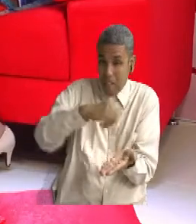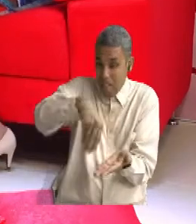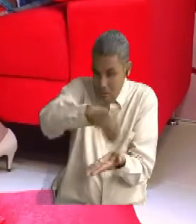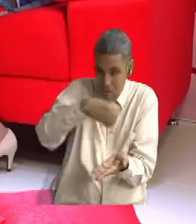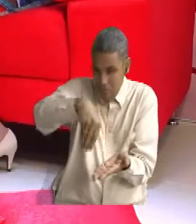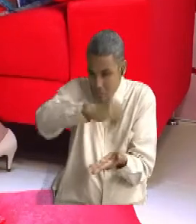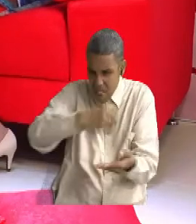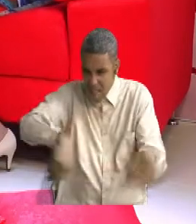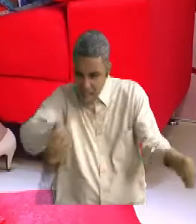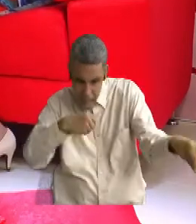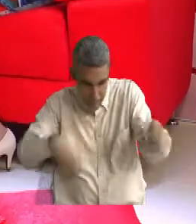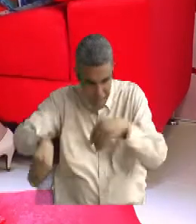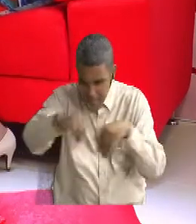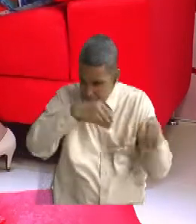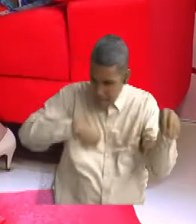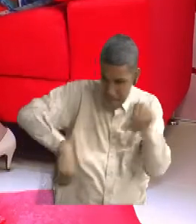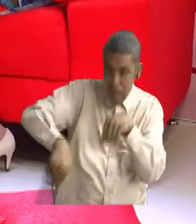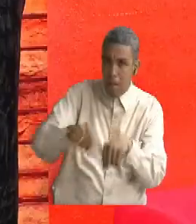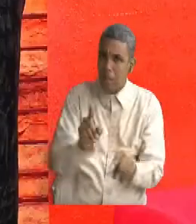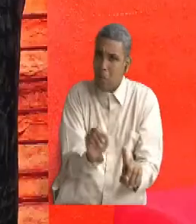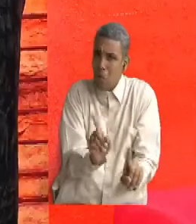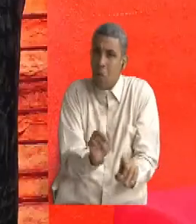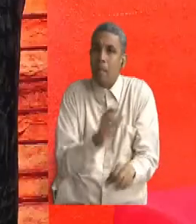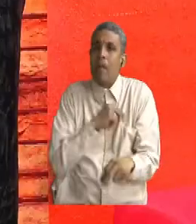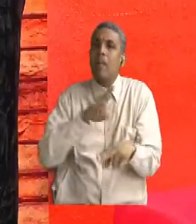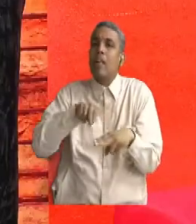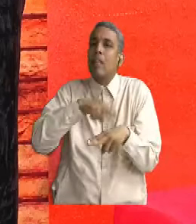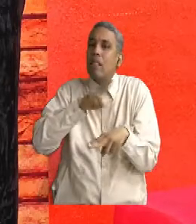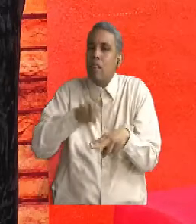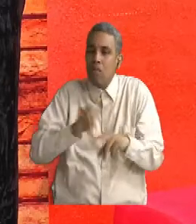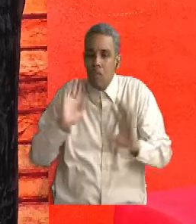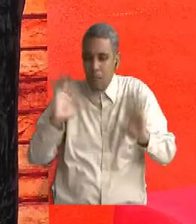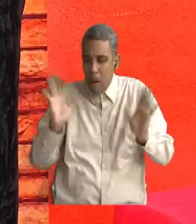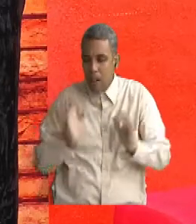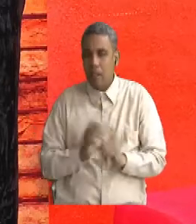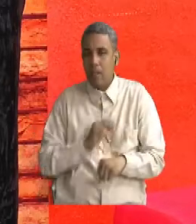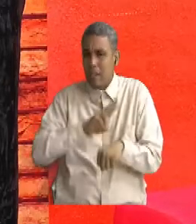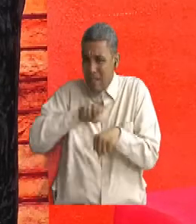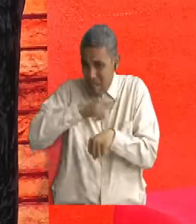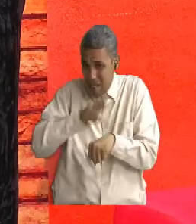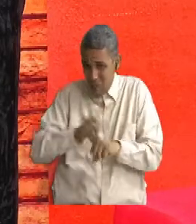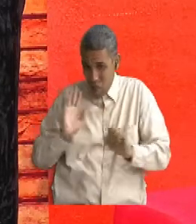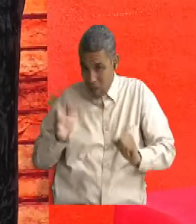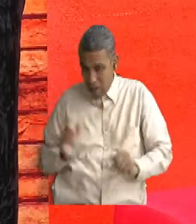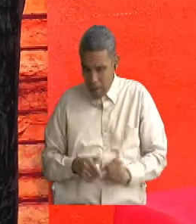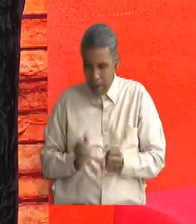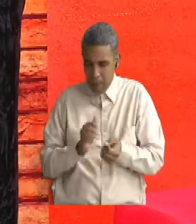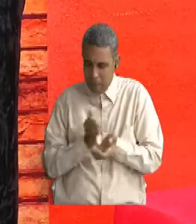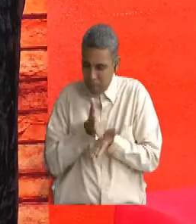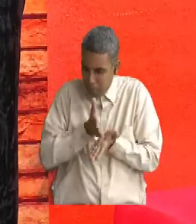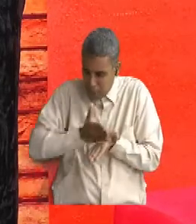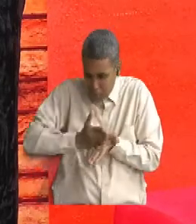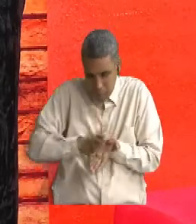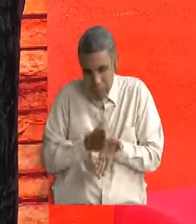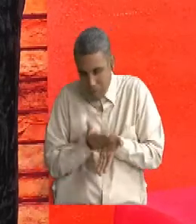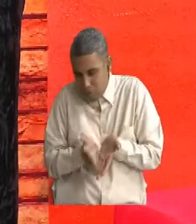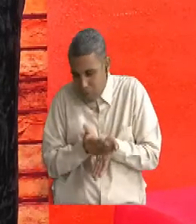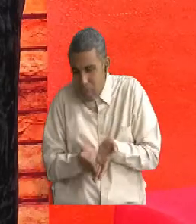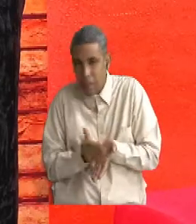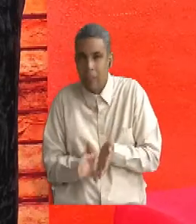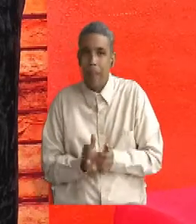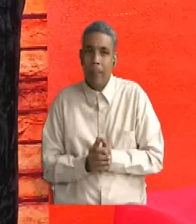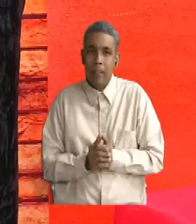Tantos sazonadores, ¿no? Artificiales, sí. Sino cosas más bien naturales. Entonces, estas pequeñas diferencias también producen una gran diferencia en nuestro cuerpo.